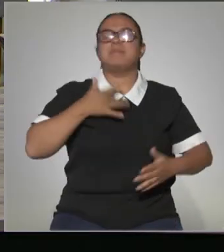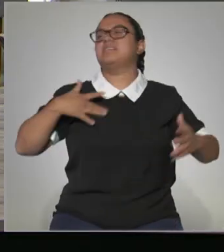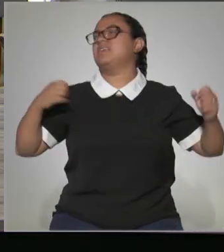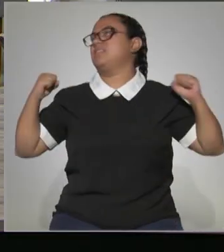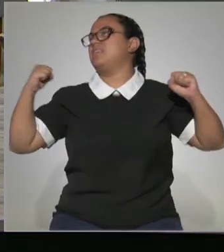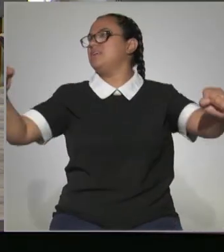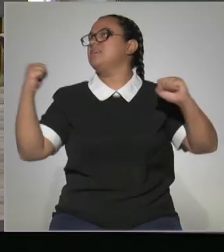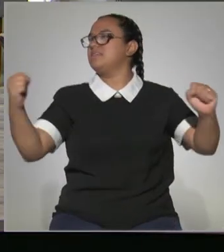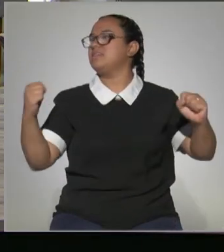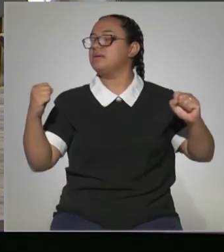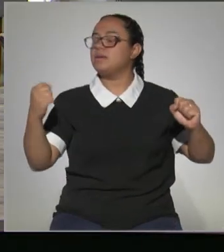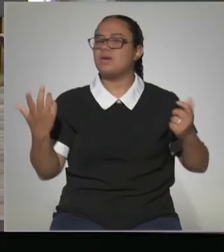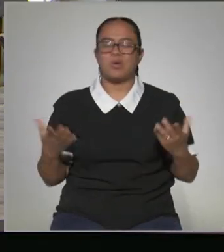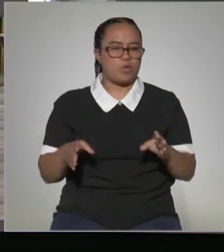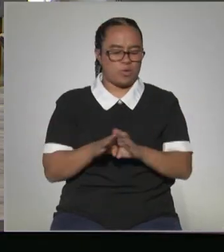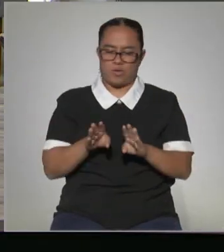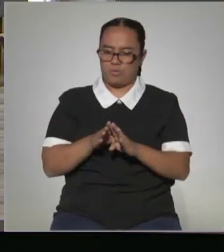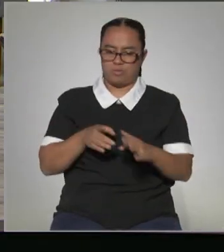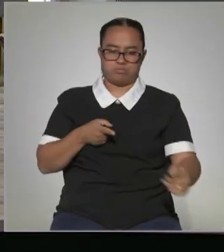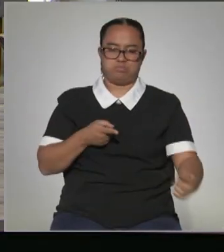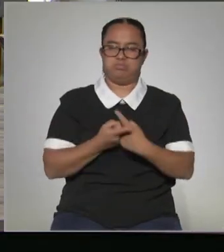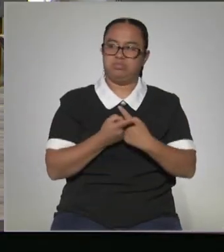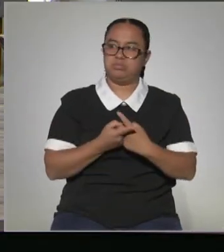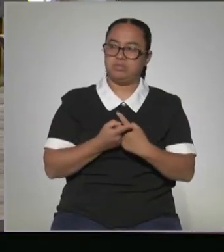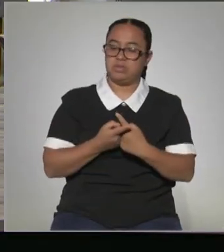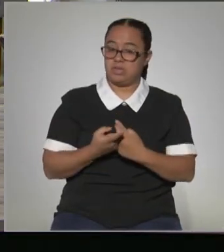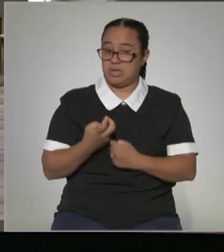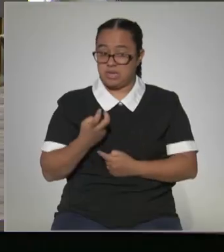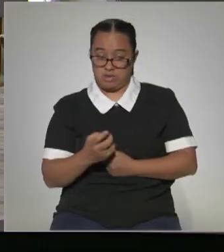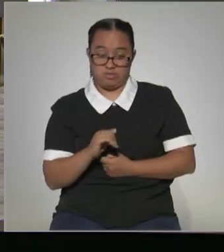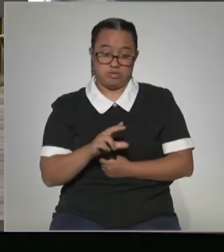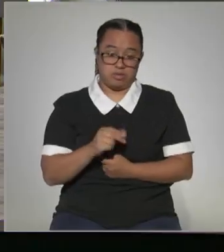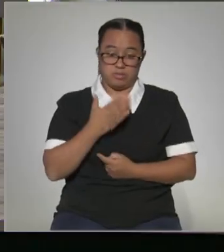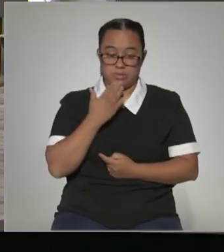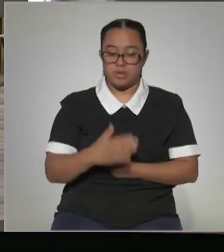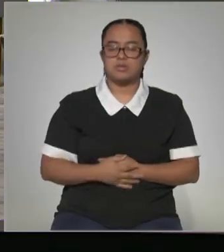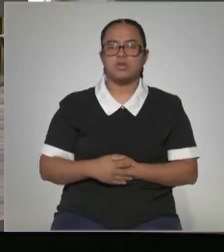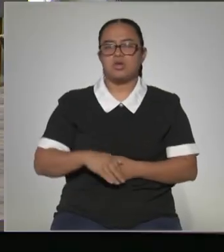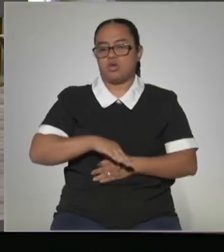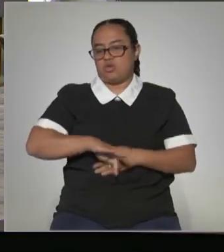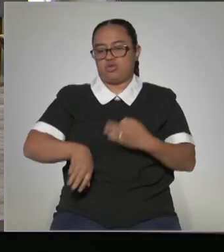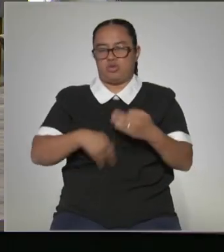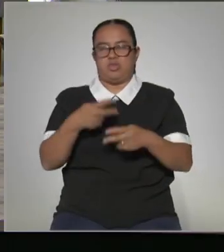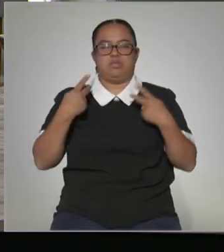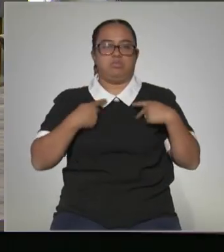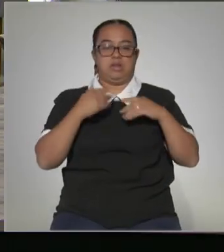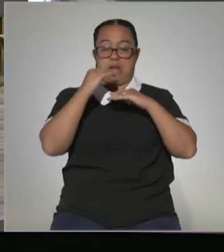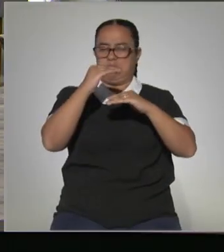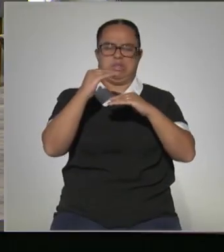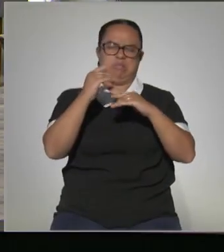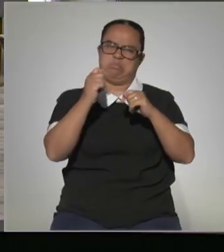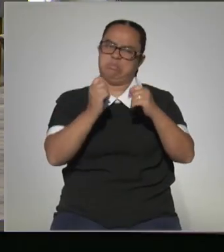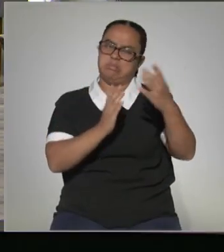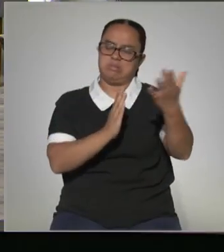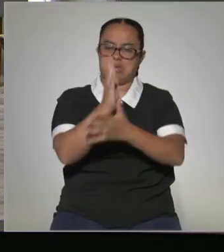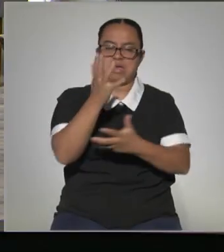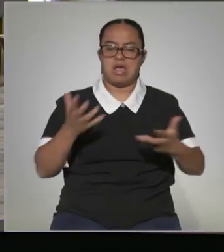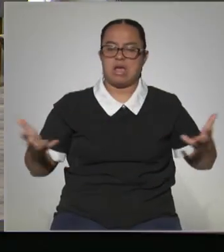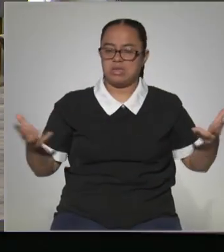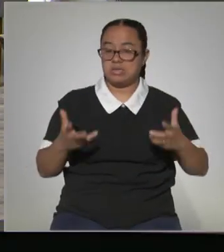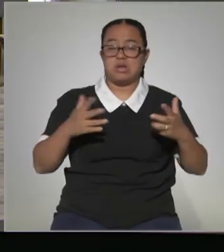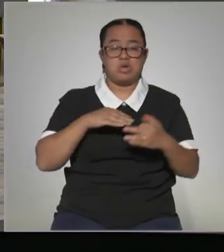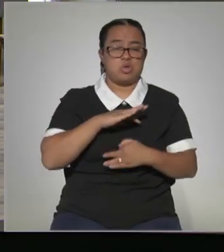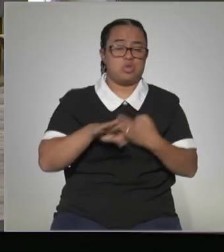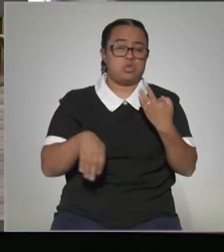pues, ¿cómo? Entonces sí es bueno el cortisol. Todos necesitamos quebrar límites, ¿no? Todos necesitamos pasar límites, todos